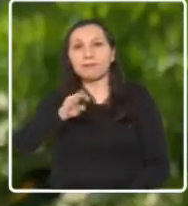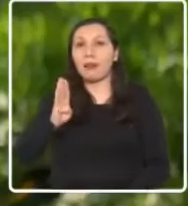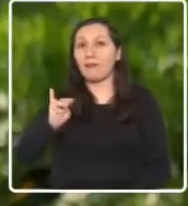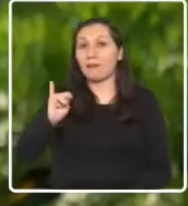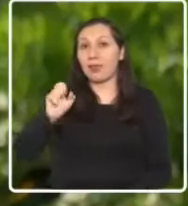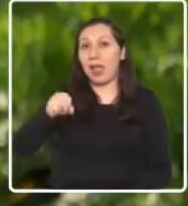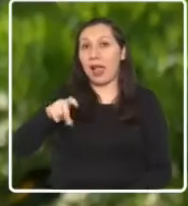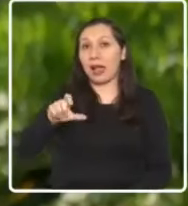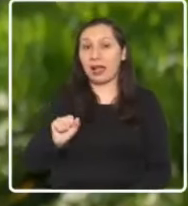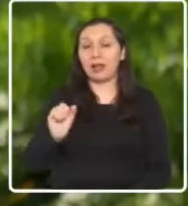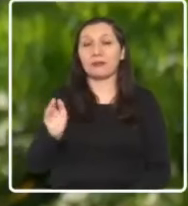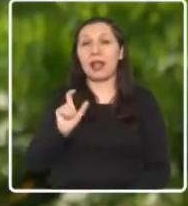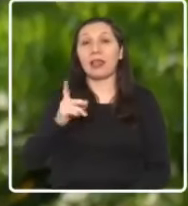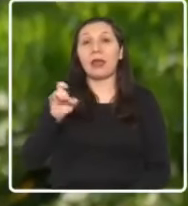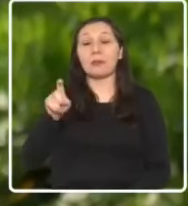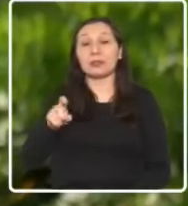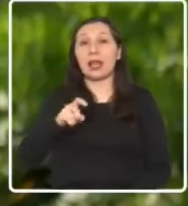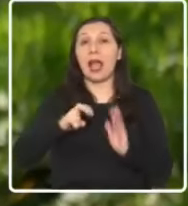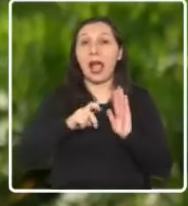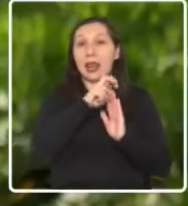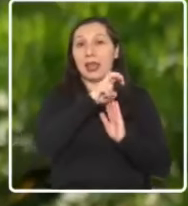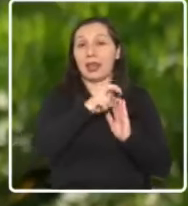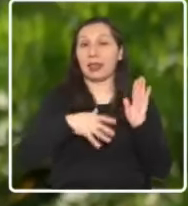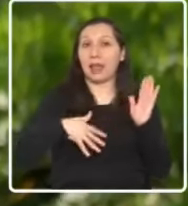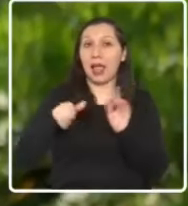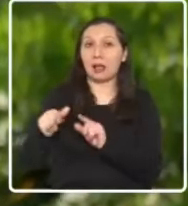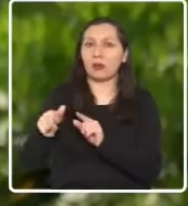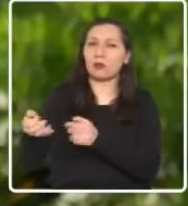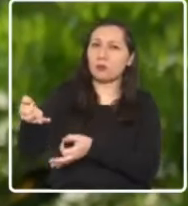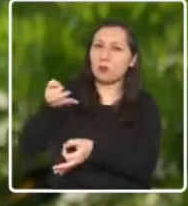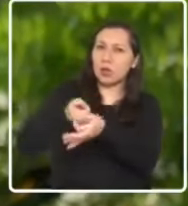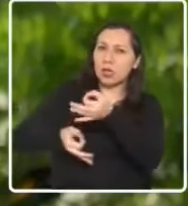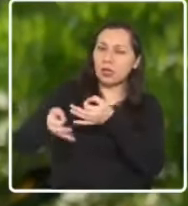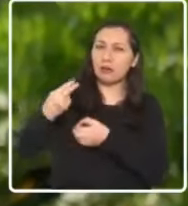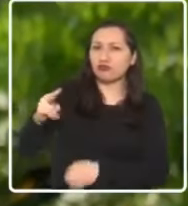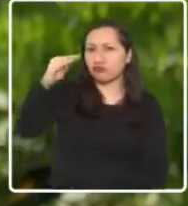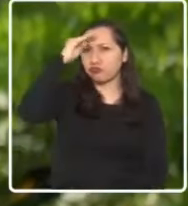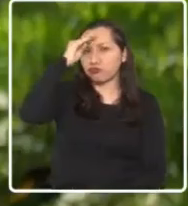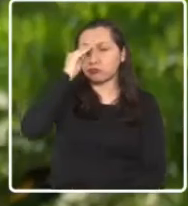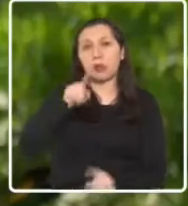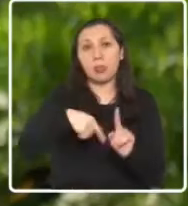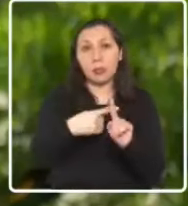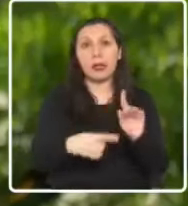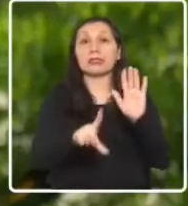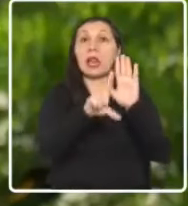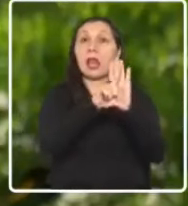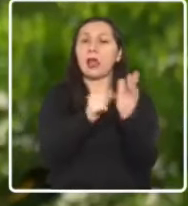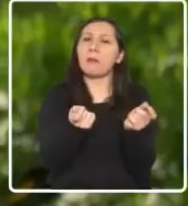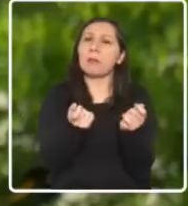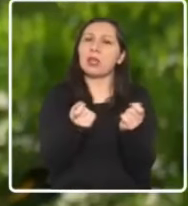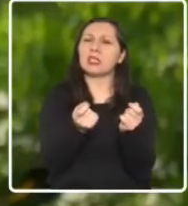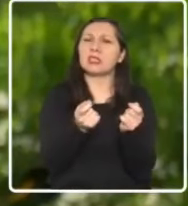¿cierto?, a Bianca Galdames, de Calera de Tango, contar tu experiencia, y cómo además una ley que parece